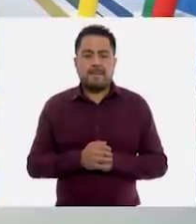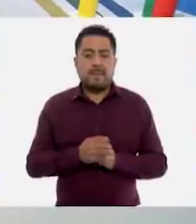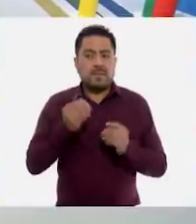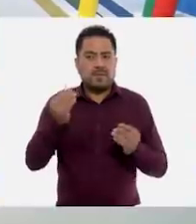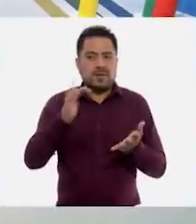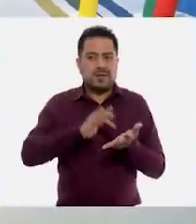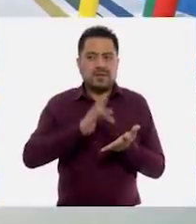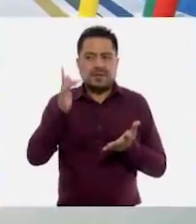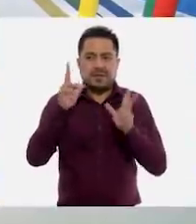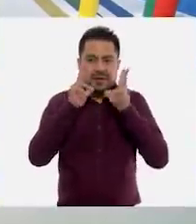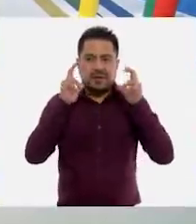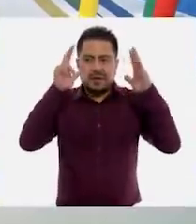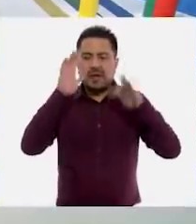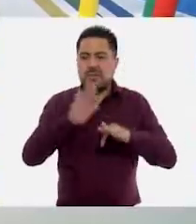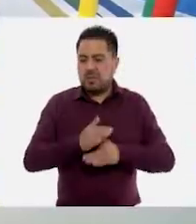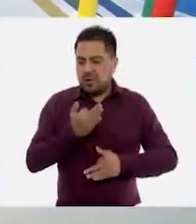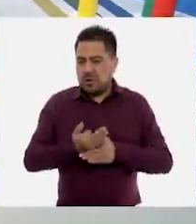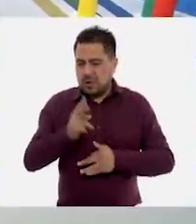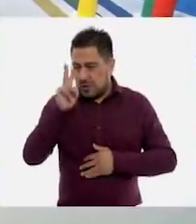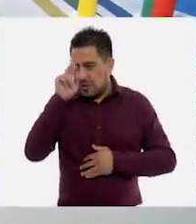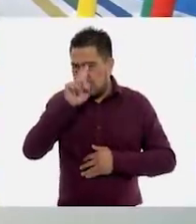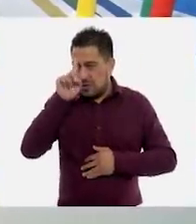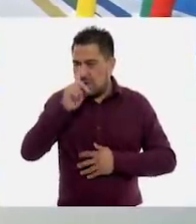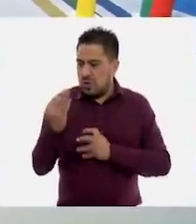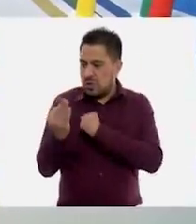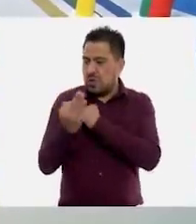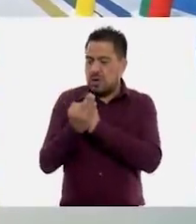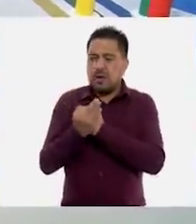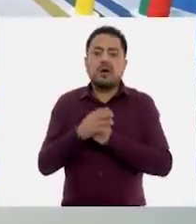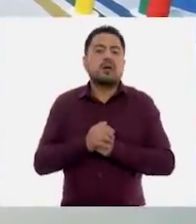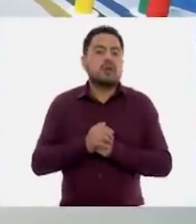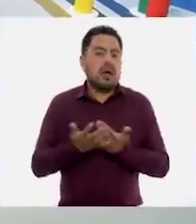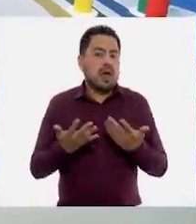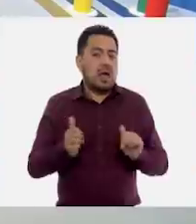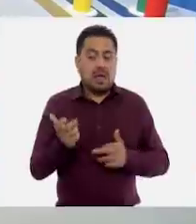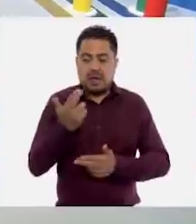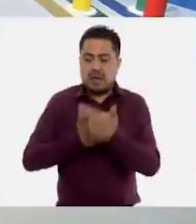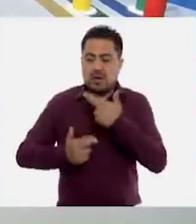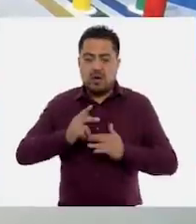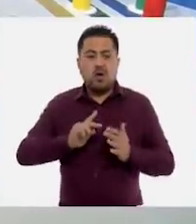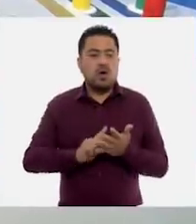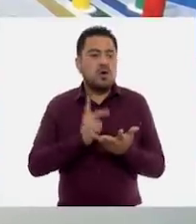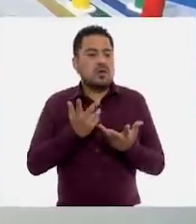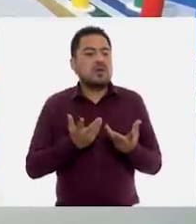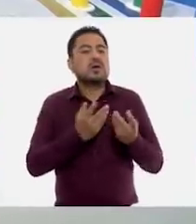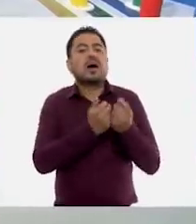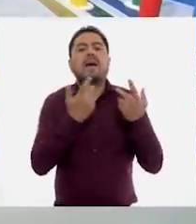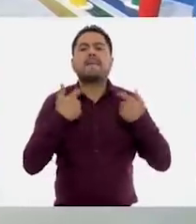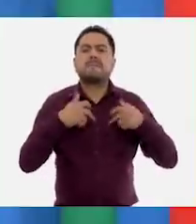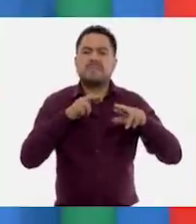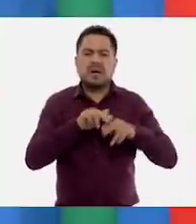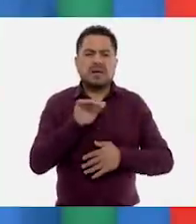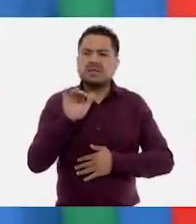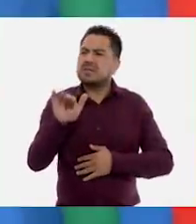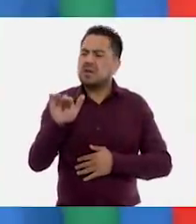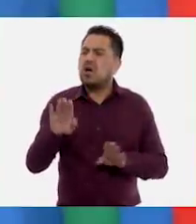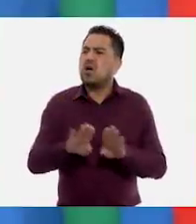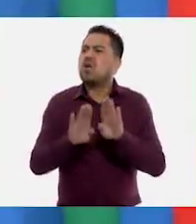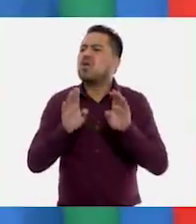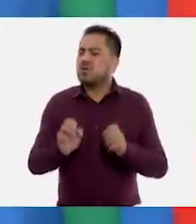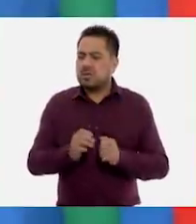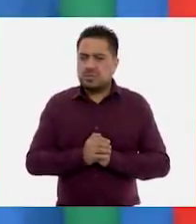Muchas gracias, Ajo Listo, por estos grandes consejos. Y pues ya estamos acá de regreso. Maestra, ¿cómo